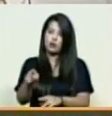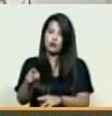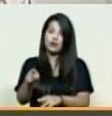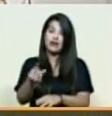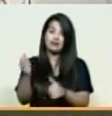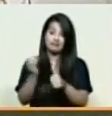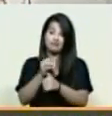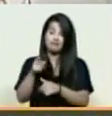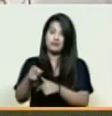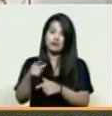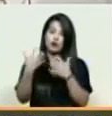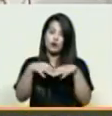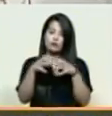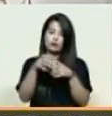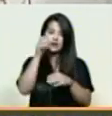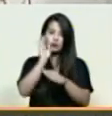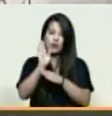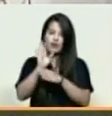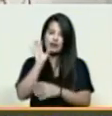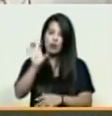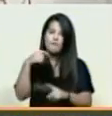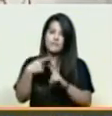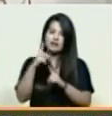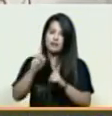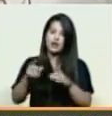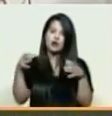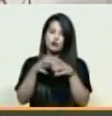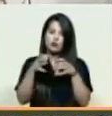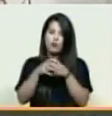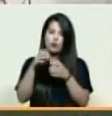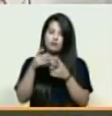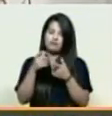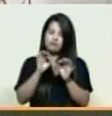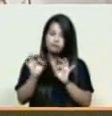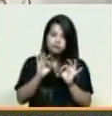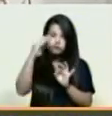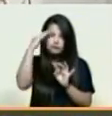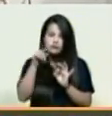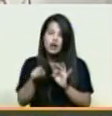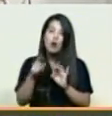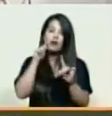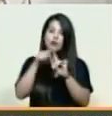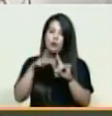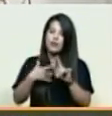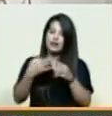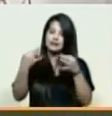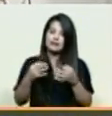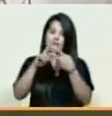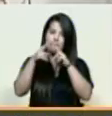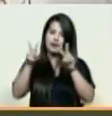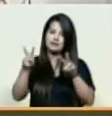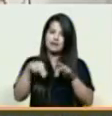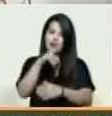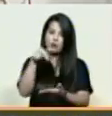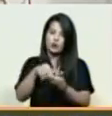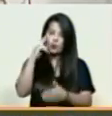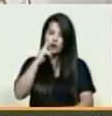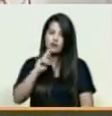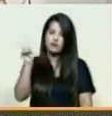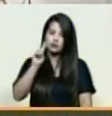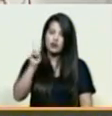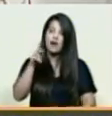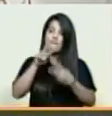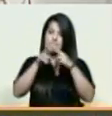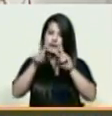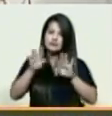los organismos de seguridad del Estado, también el Comando Estratégico Operacional, a fin de preservar la paz en la República Bolivariana de Venezuela, esa paz